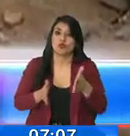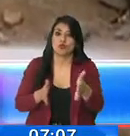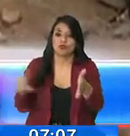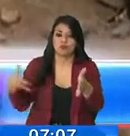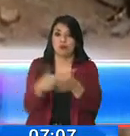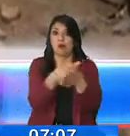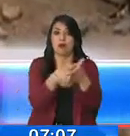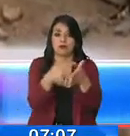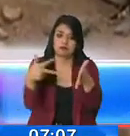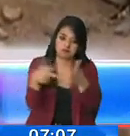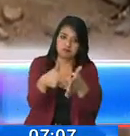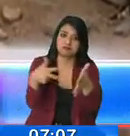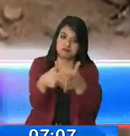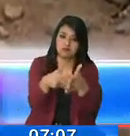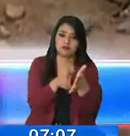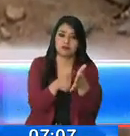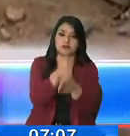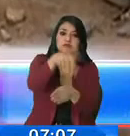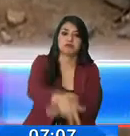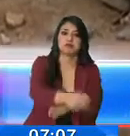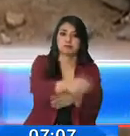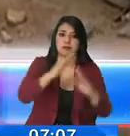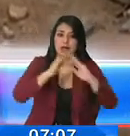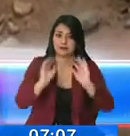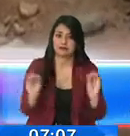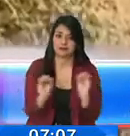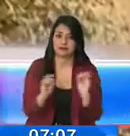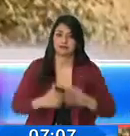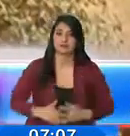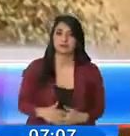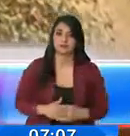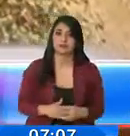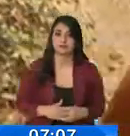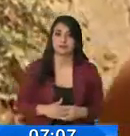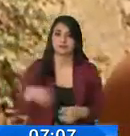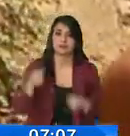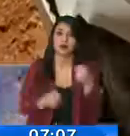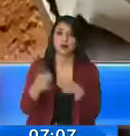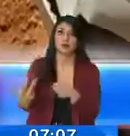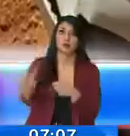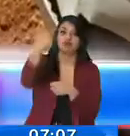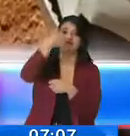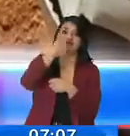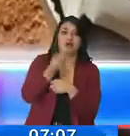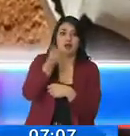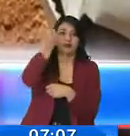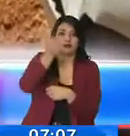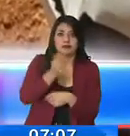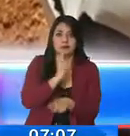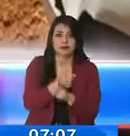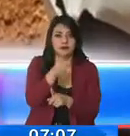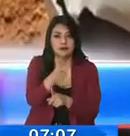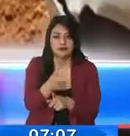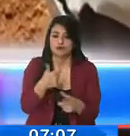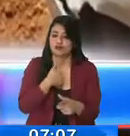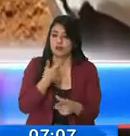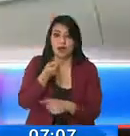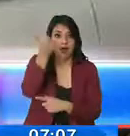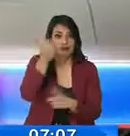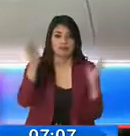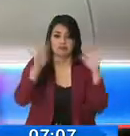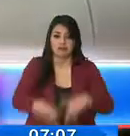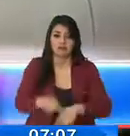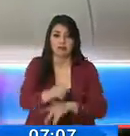que accidentes como este se repitan. Que el carro venía encima de nosotros. Si no hubiera sido por eso, nos hubieran aplastado